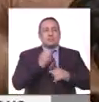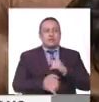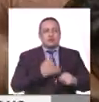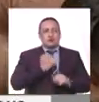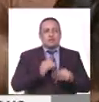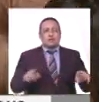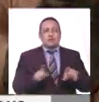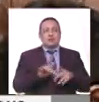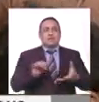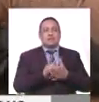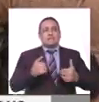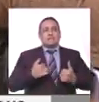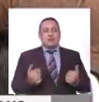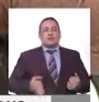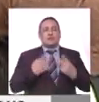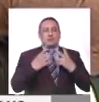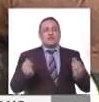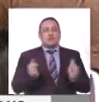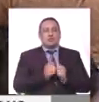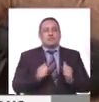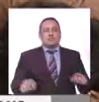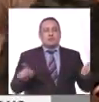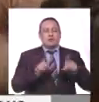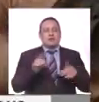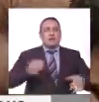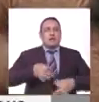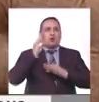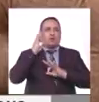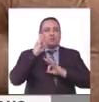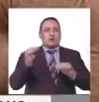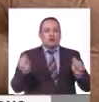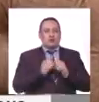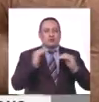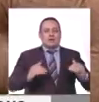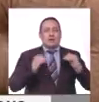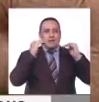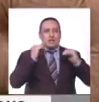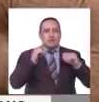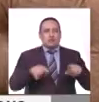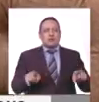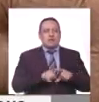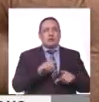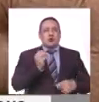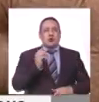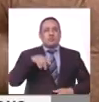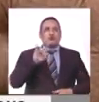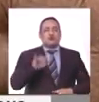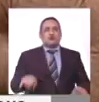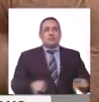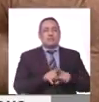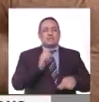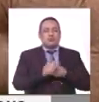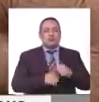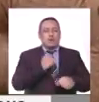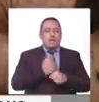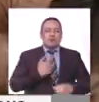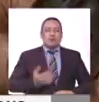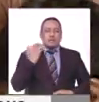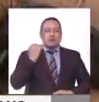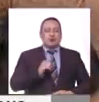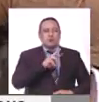internacional que hemos adquirido en la conferencia de alto nivel de Naciones Unidas del año pasado,